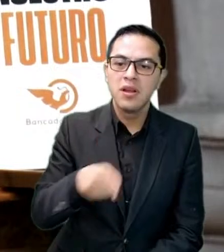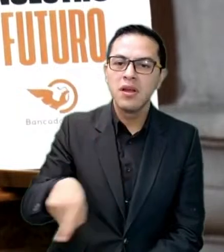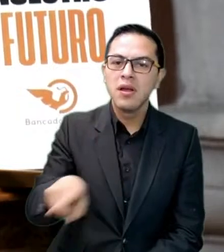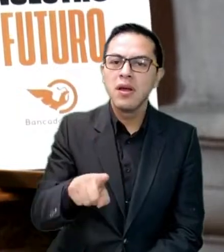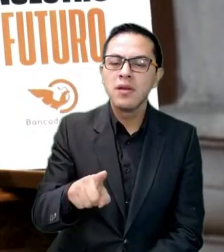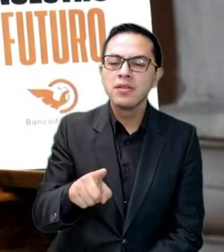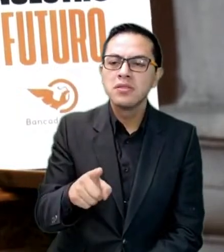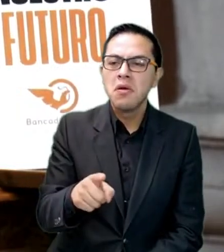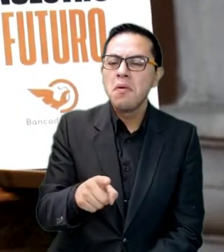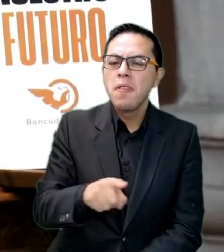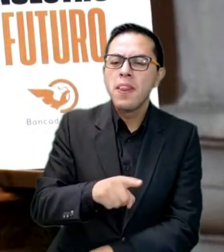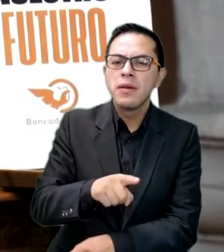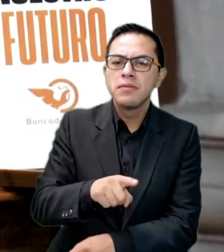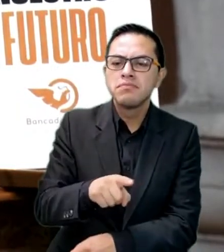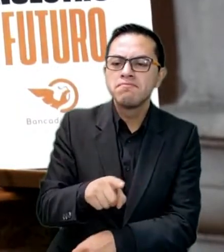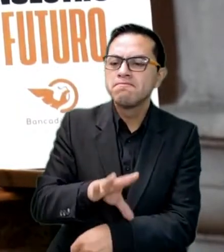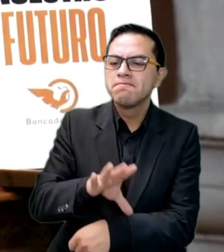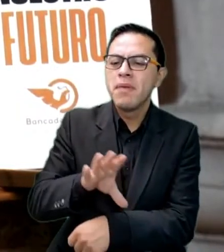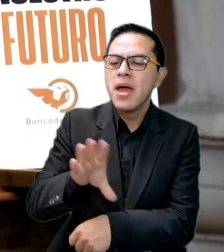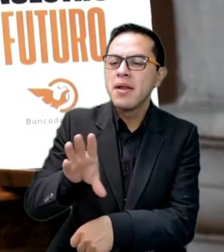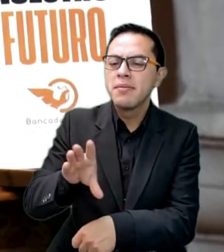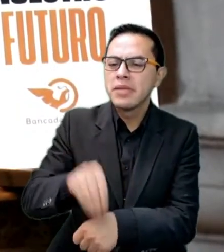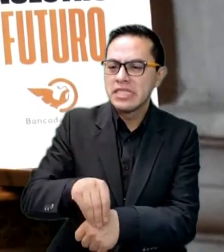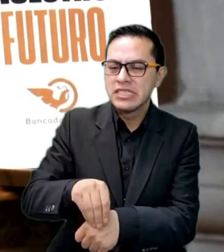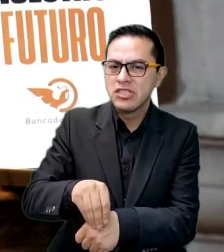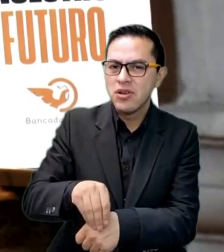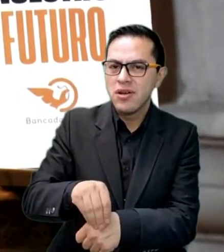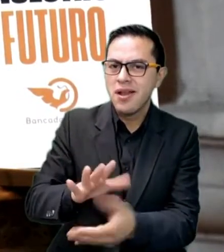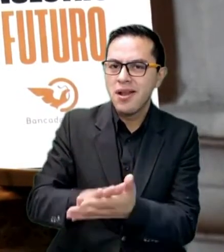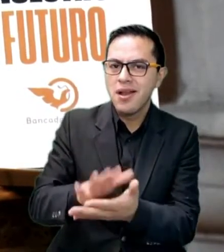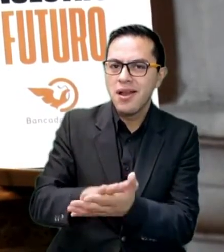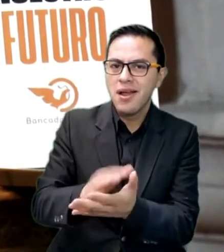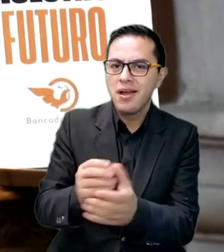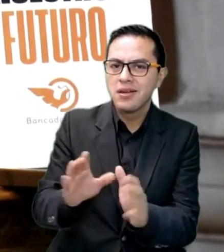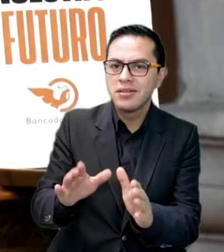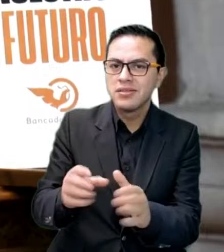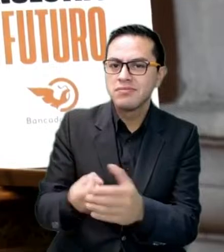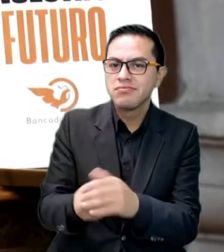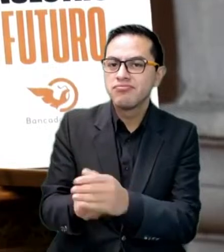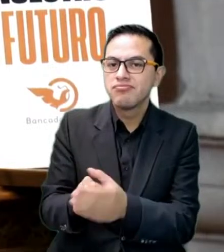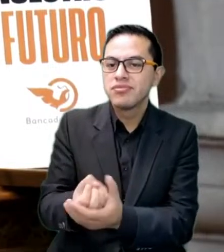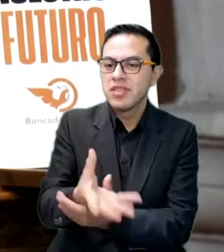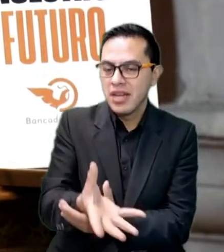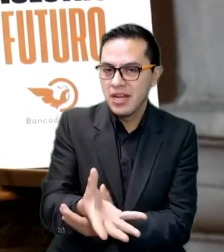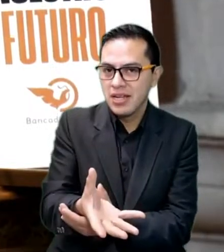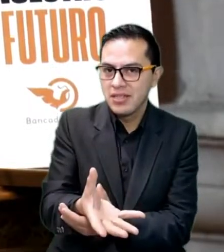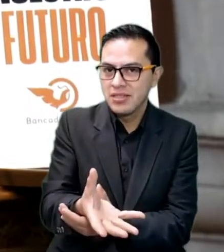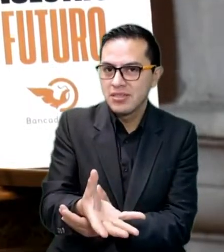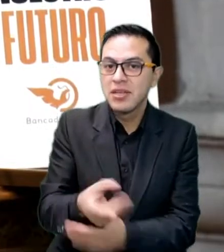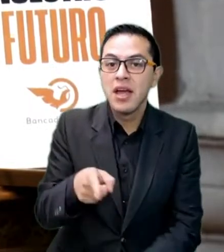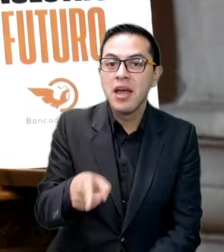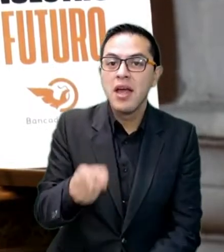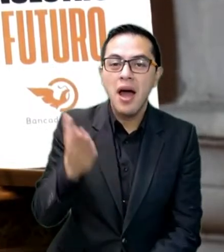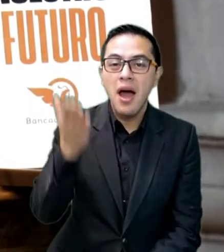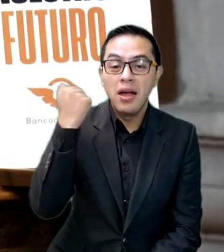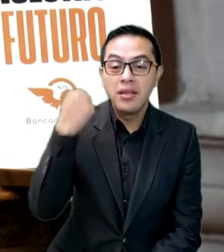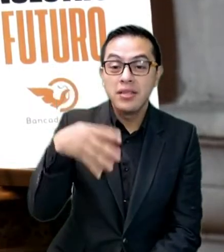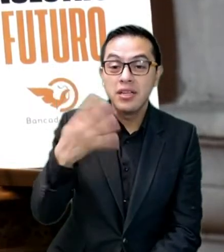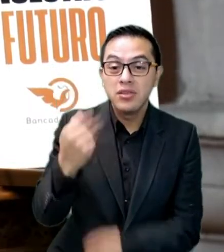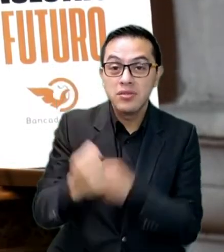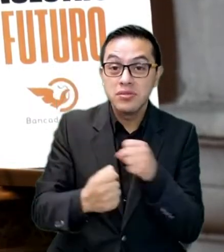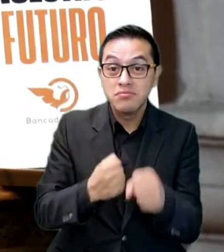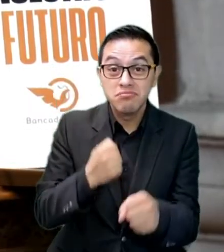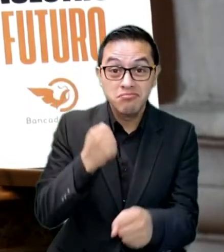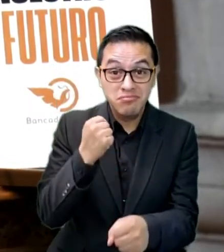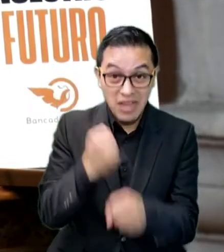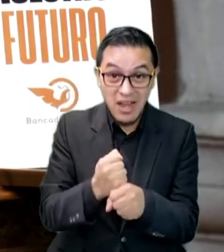amnistía, pero que estuvo presa durante 14 años y purgaba una sentencia de